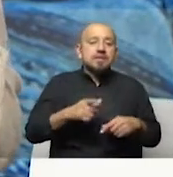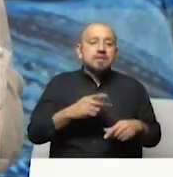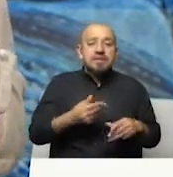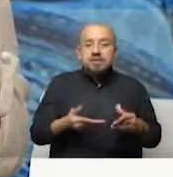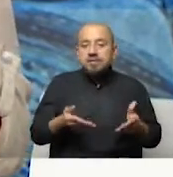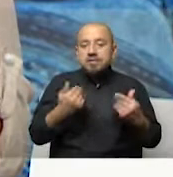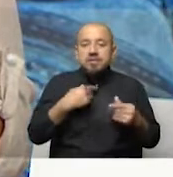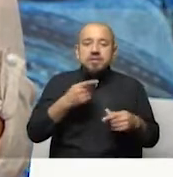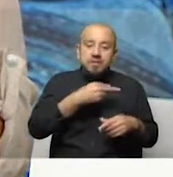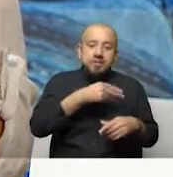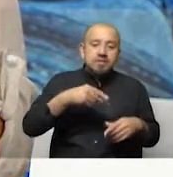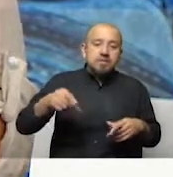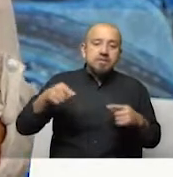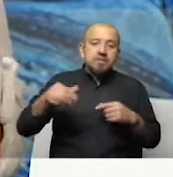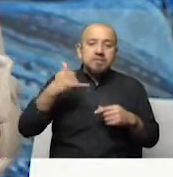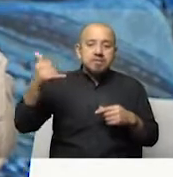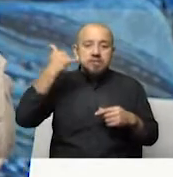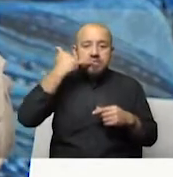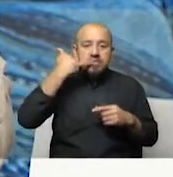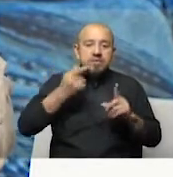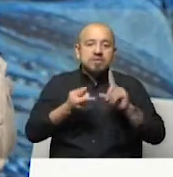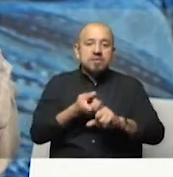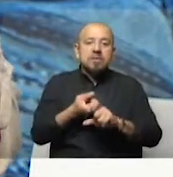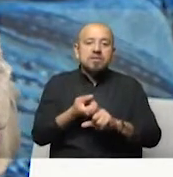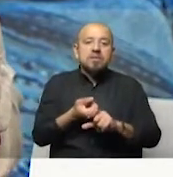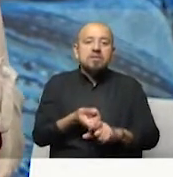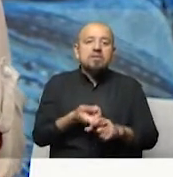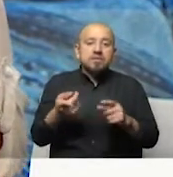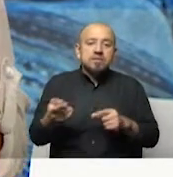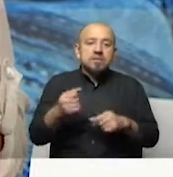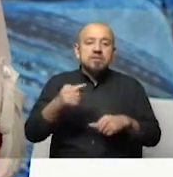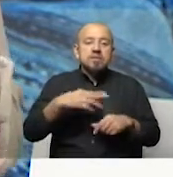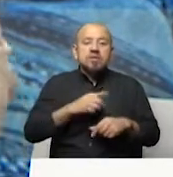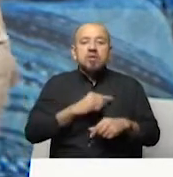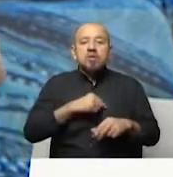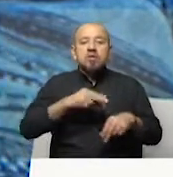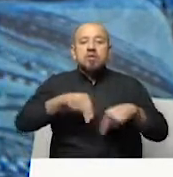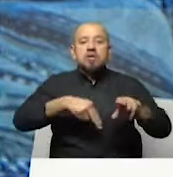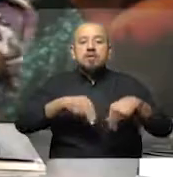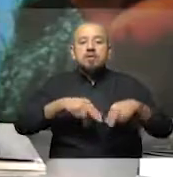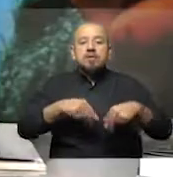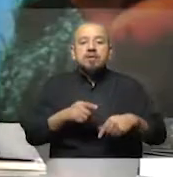y se fue Jardín Botánico llegó suena el teléfono era la esposa tiene Lombardo a la que le dolían las piernas